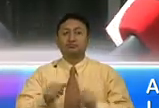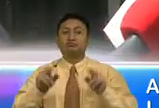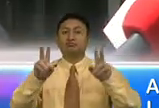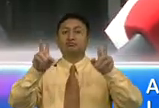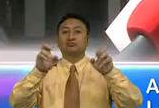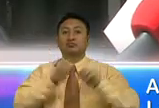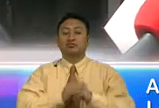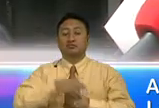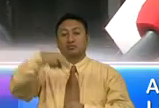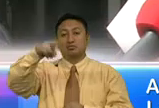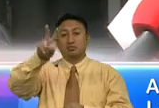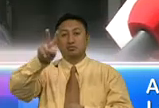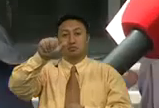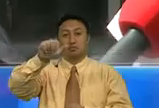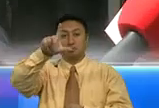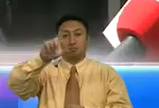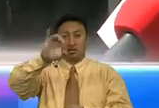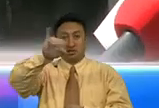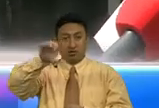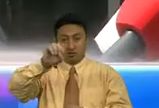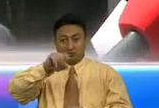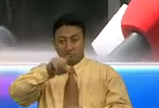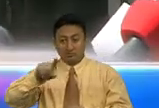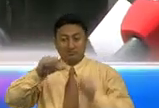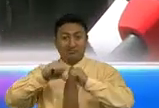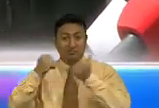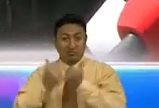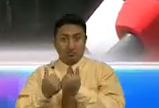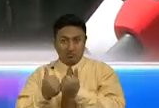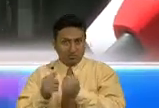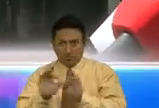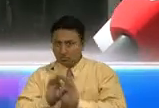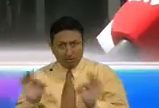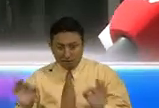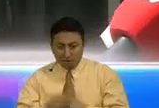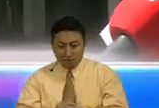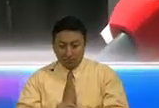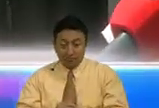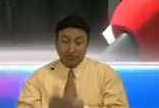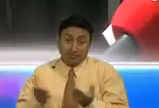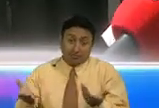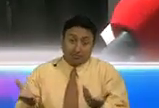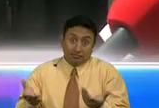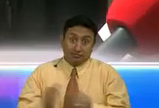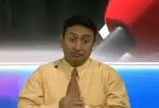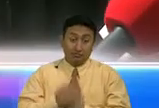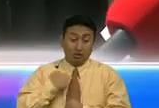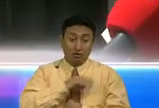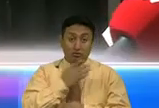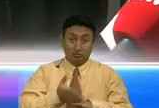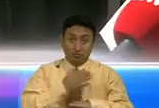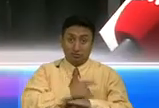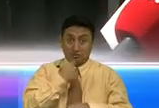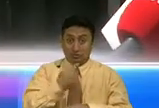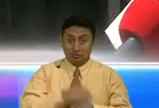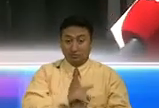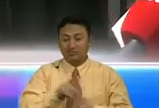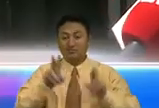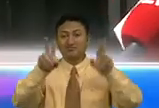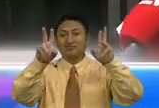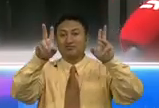Norma Vallejo, por ejemplo, ya no es asambleísta. Ese fue el fundamento del informe jurídico, pese a que nosotros habíamos señalado que los temas se